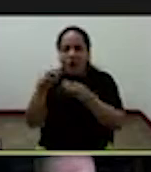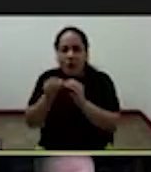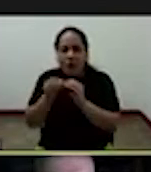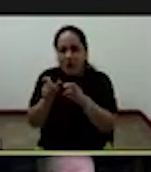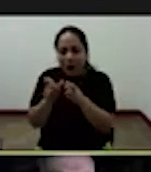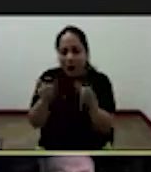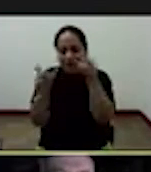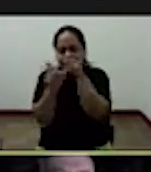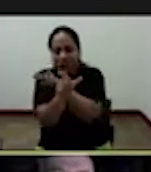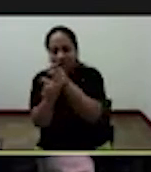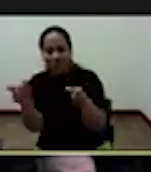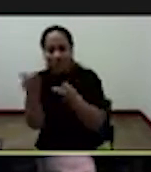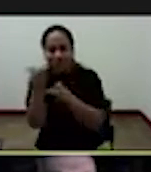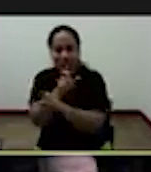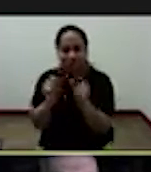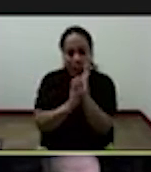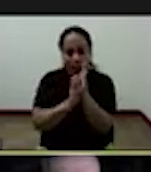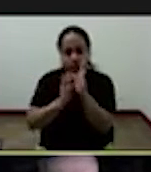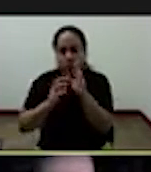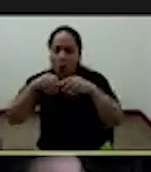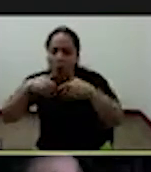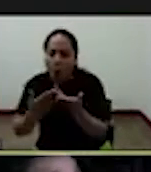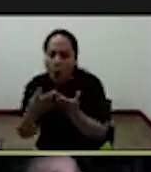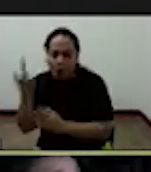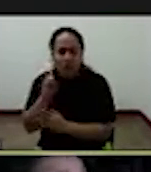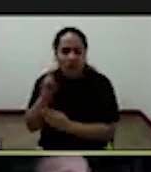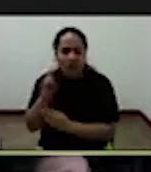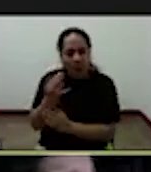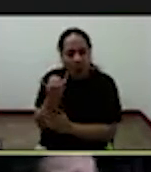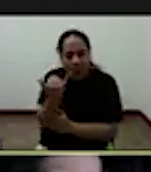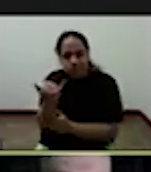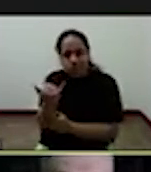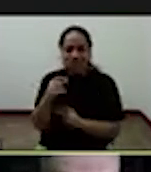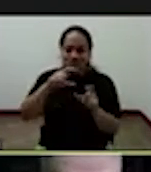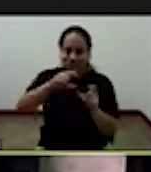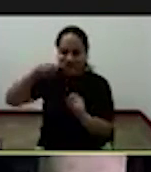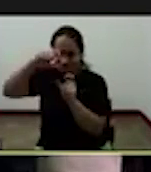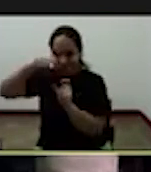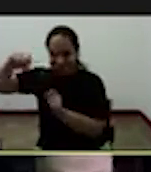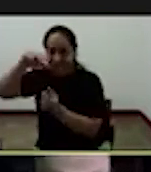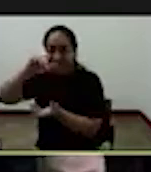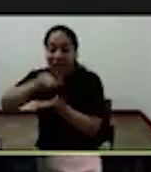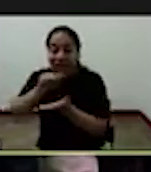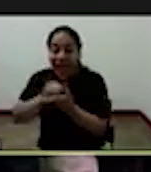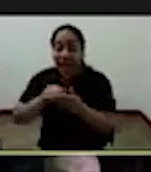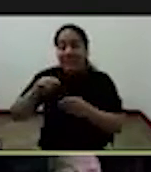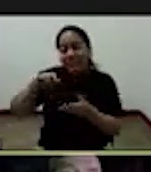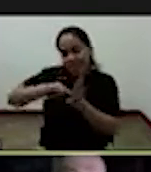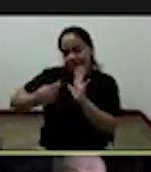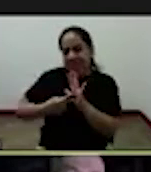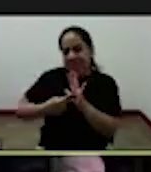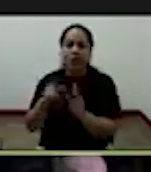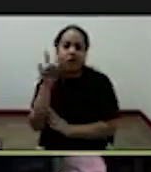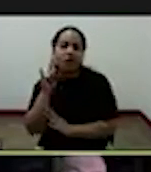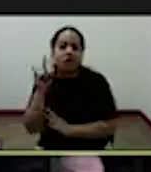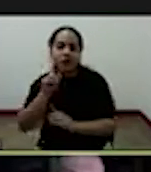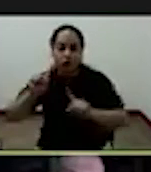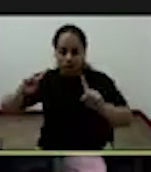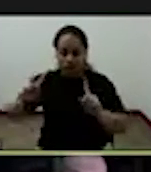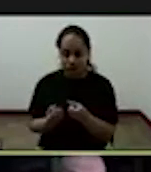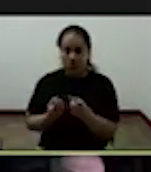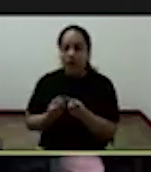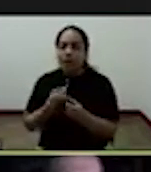su propia contextura material. Esa escucha reducida, que ha dirigido un poco mi